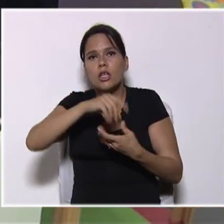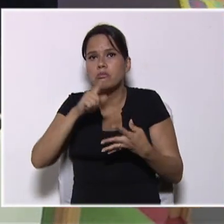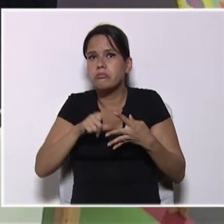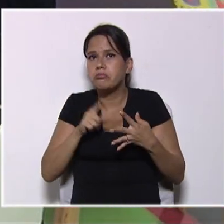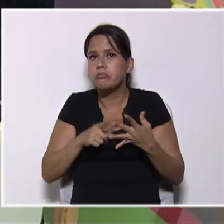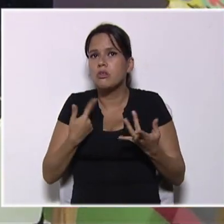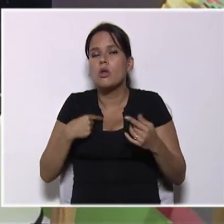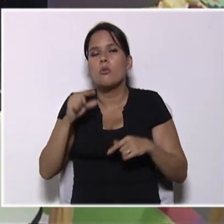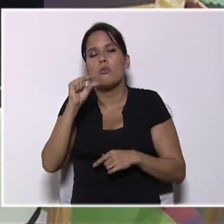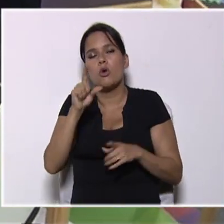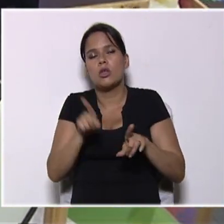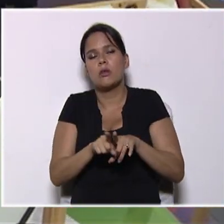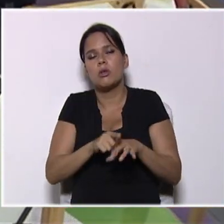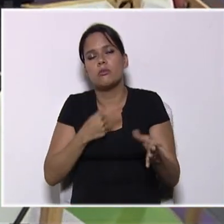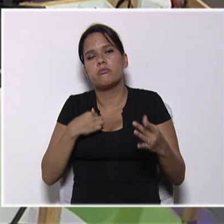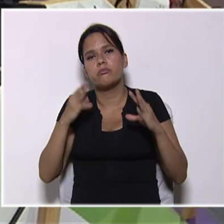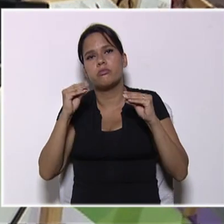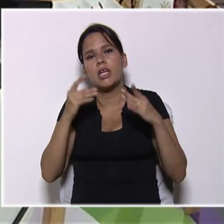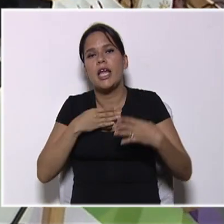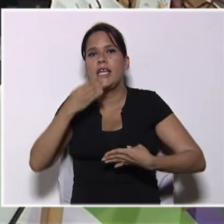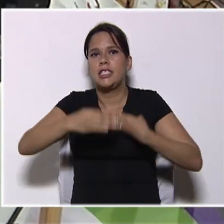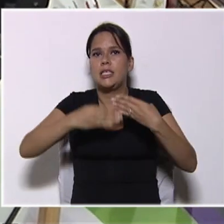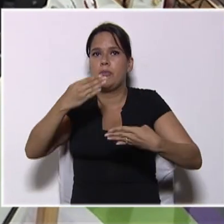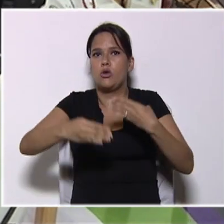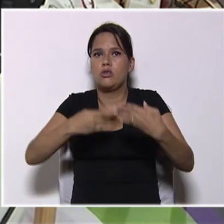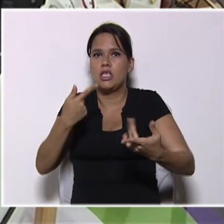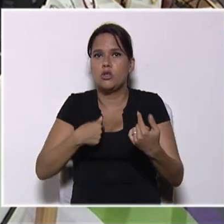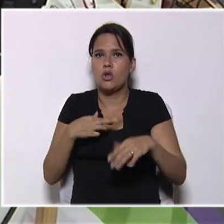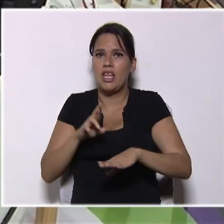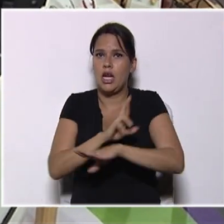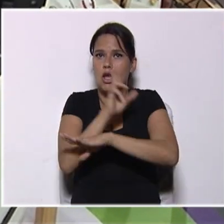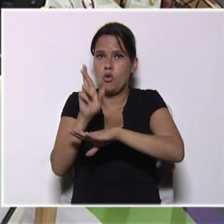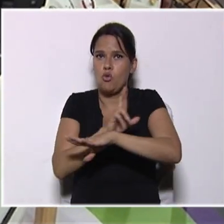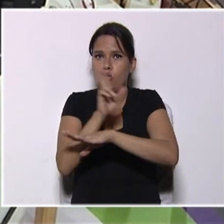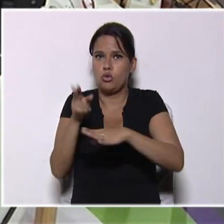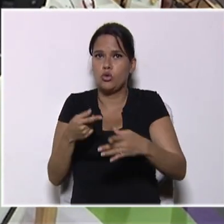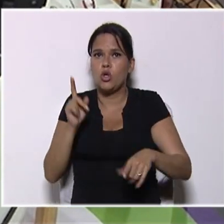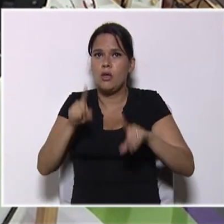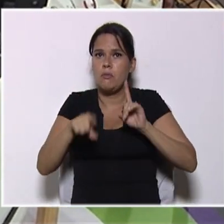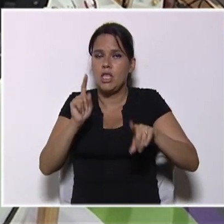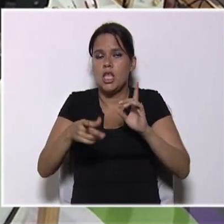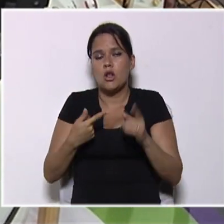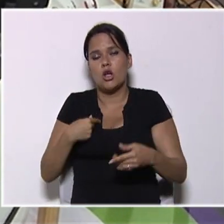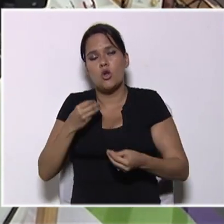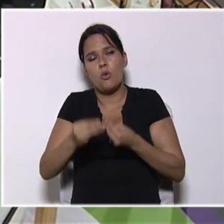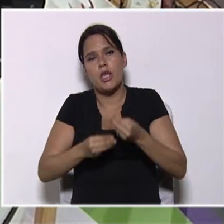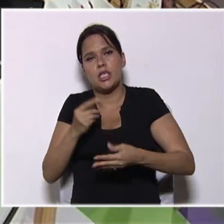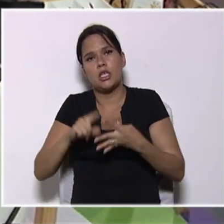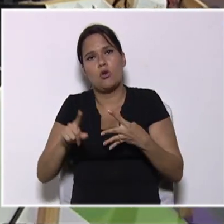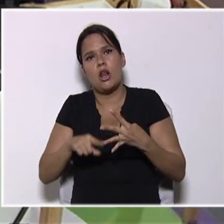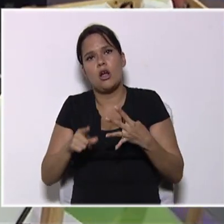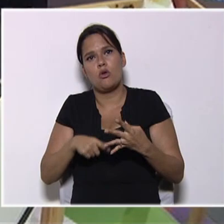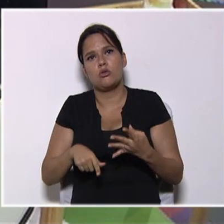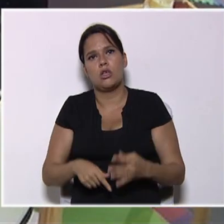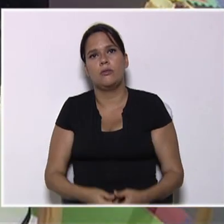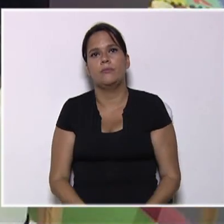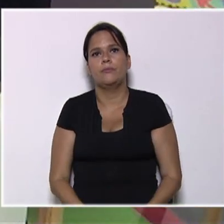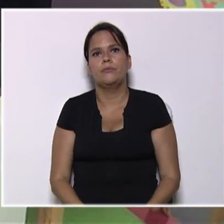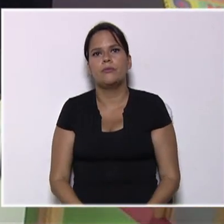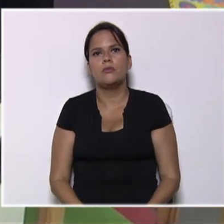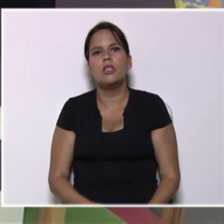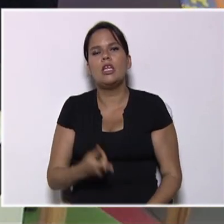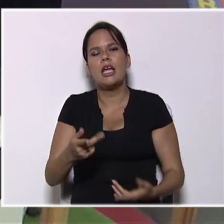poco también lo que vamos a hablarnos. Entonces, ese proceso de recuperación o reutilización también depende de lo que yo vaya a hacer con él, ¿no? Exactamente. En este caso, es